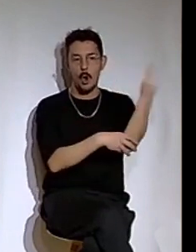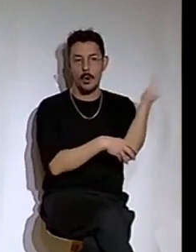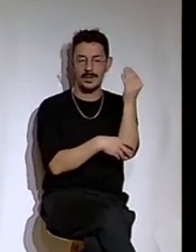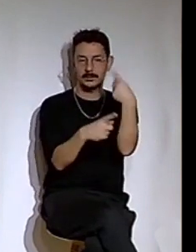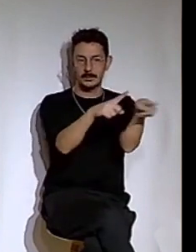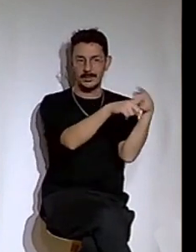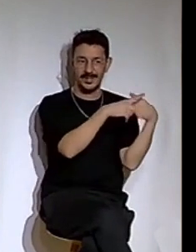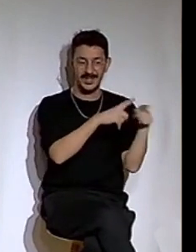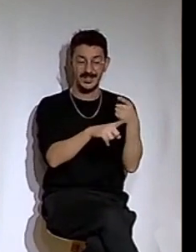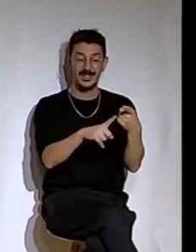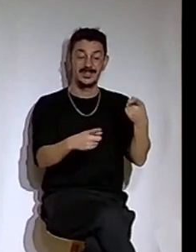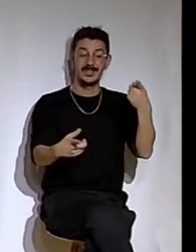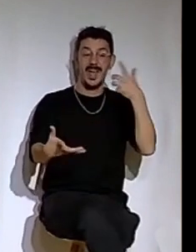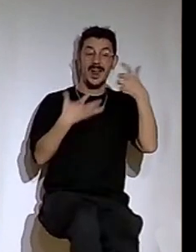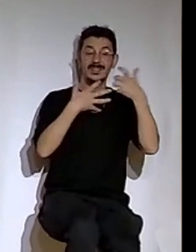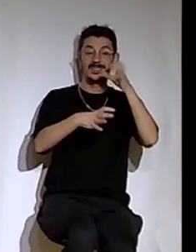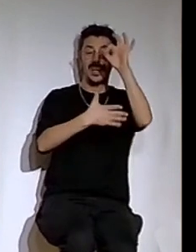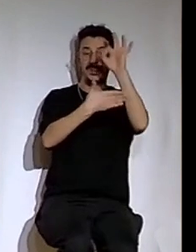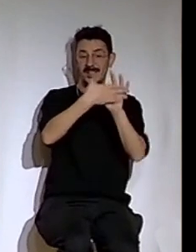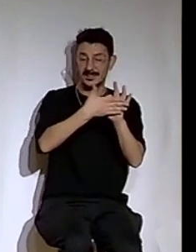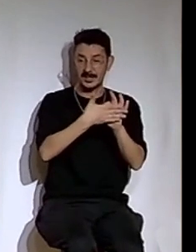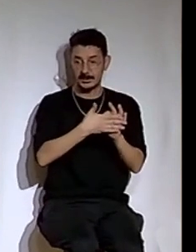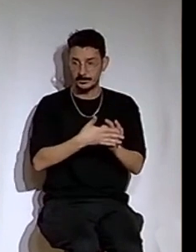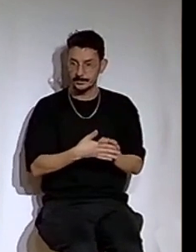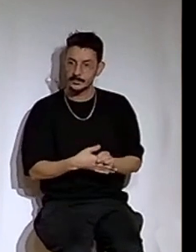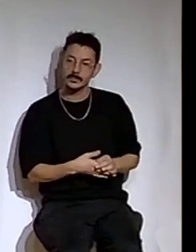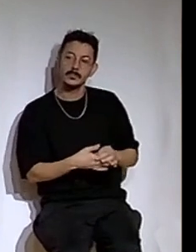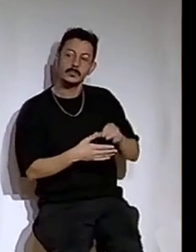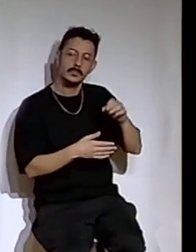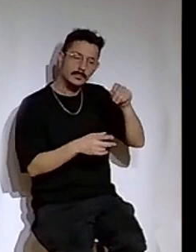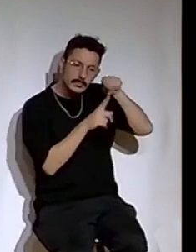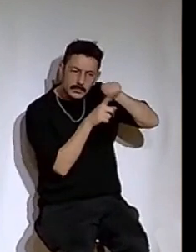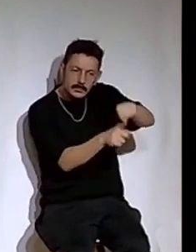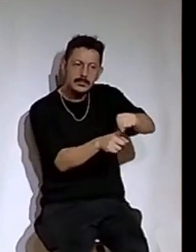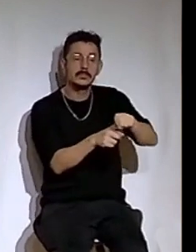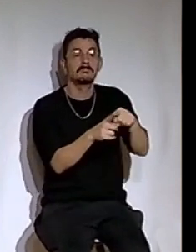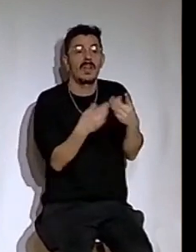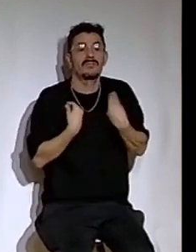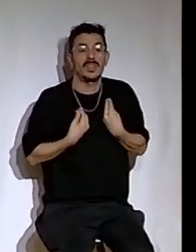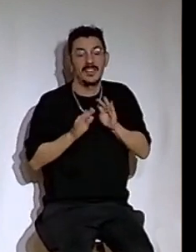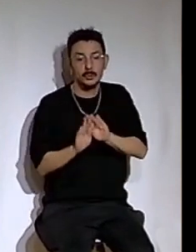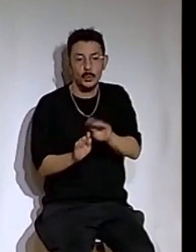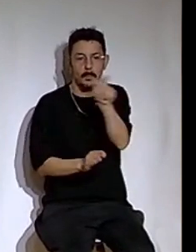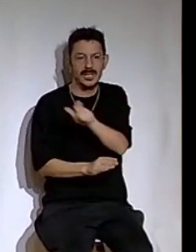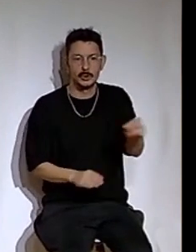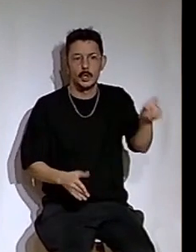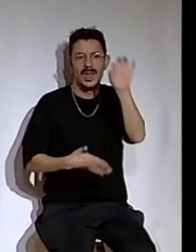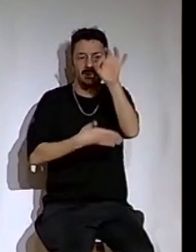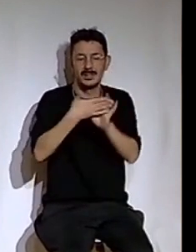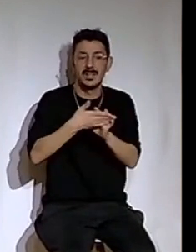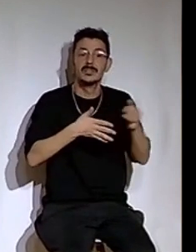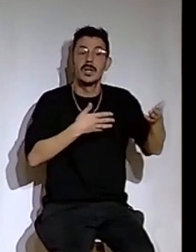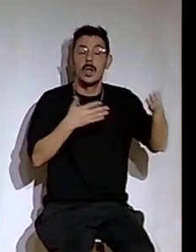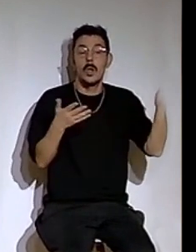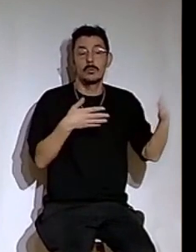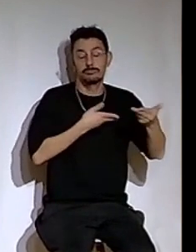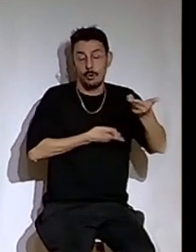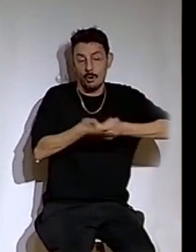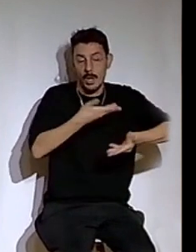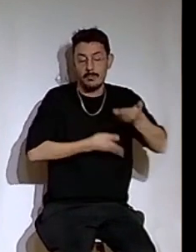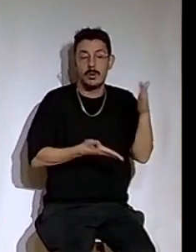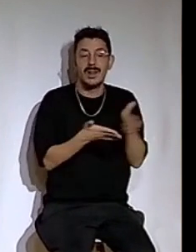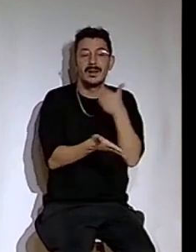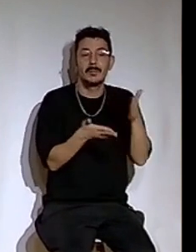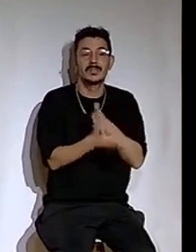proyectos escénicos y es una de las integrantes de las dos integrantes del colectivo y de intersex sí que queríamos decir que